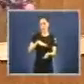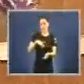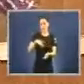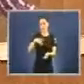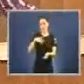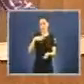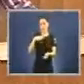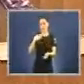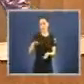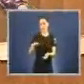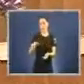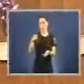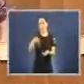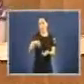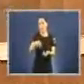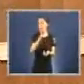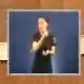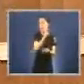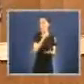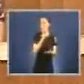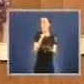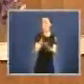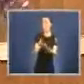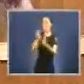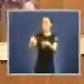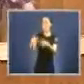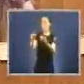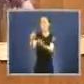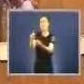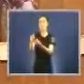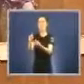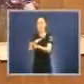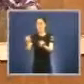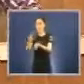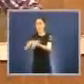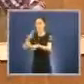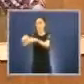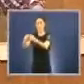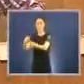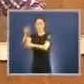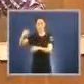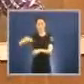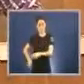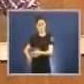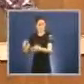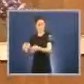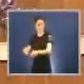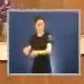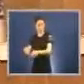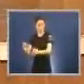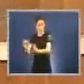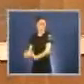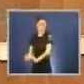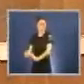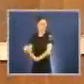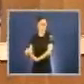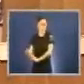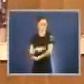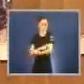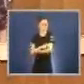IRPF, non hai reforma fiscal das que propuxo o Partido Popular que compense a unha familia con rentas medias e baixas a enorme baixada de